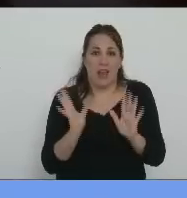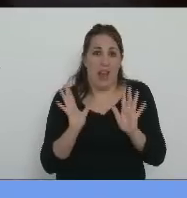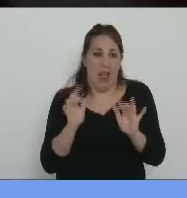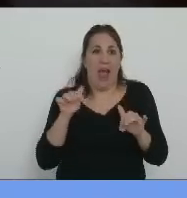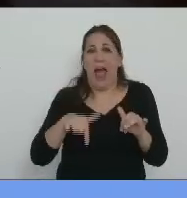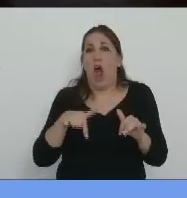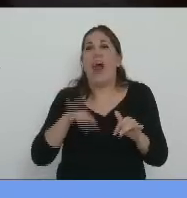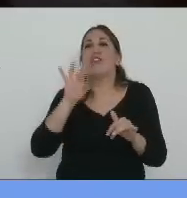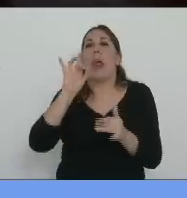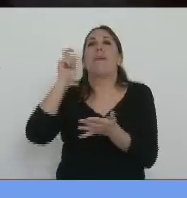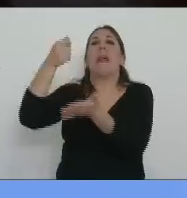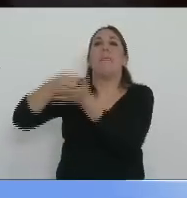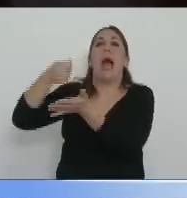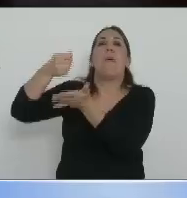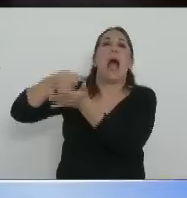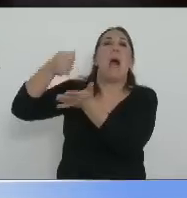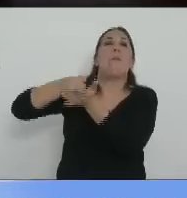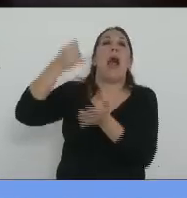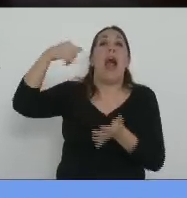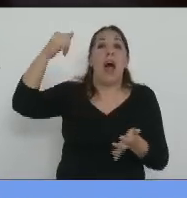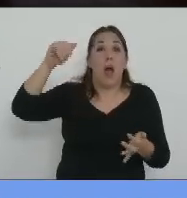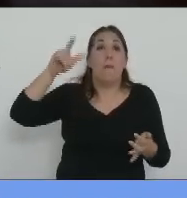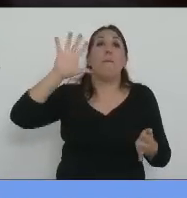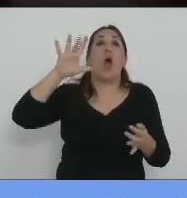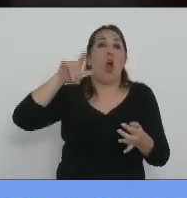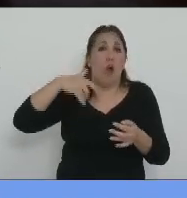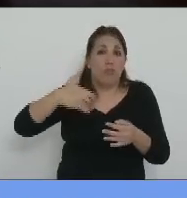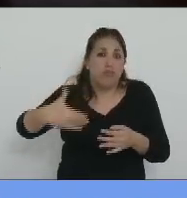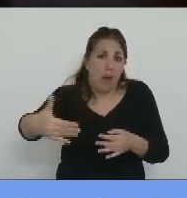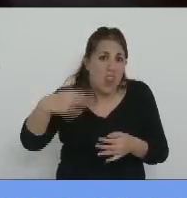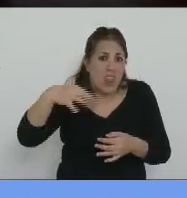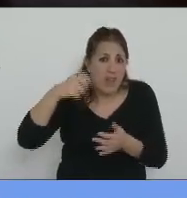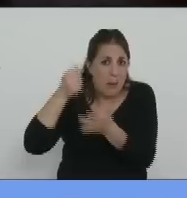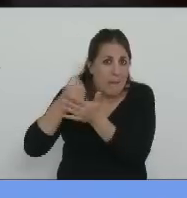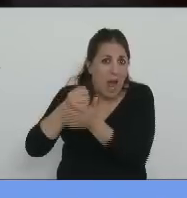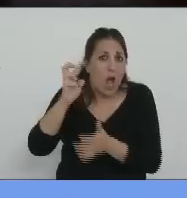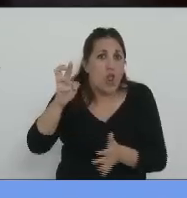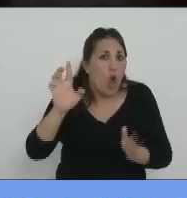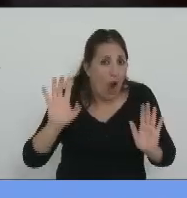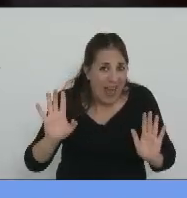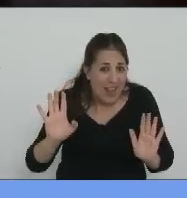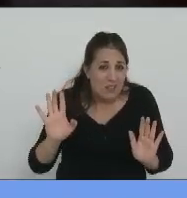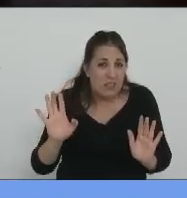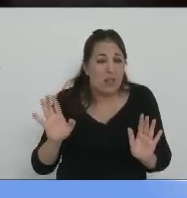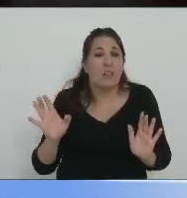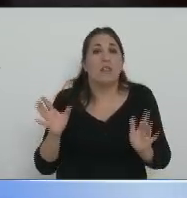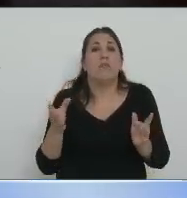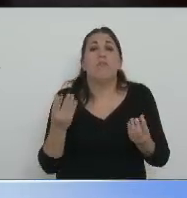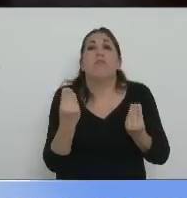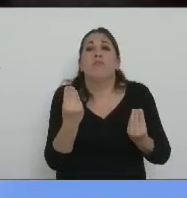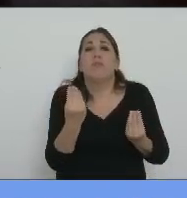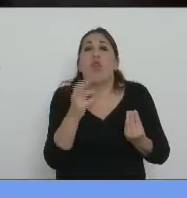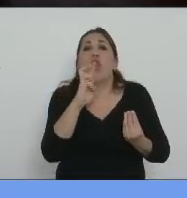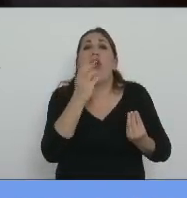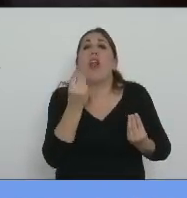intereses pero en algún momento habrá que empezar a pagarle los dólares al fondo monetario ahí está en el 2026 de dónde van a salir los